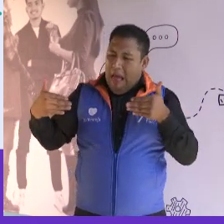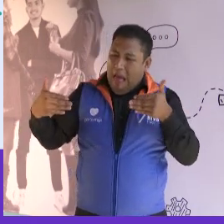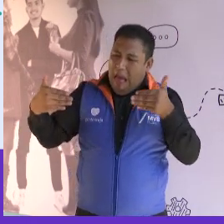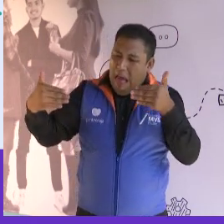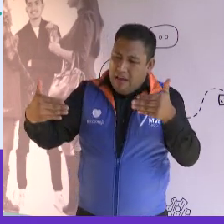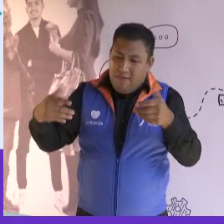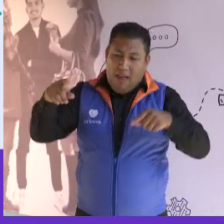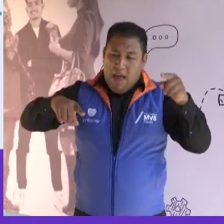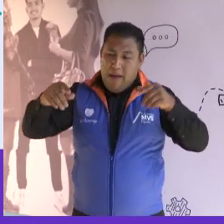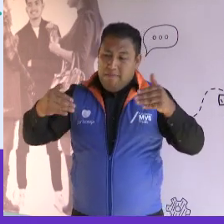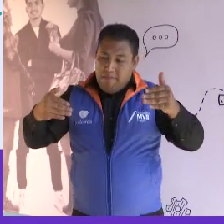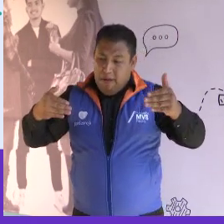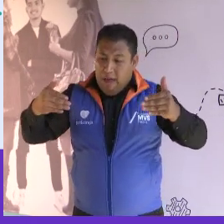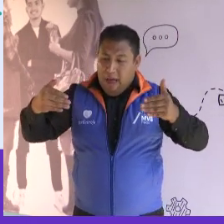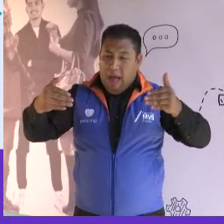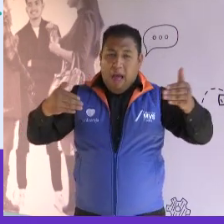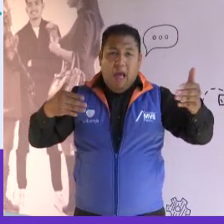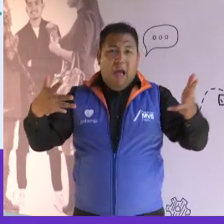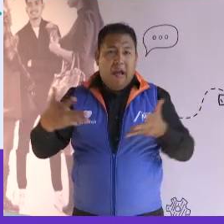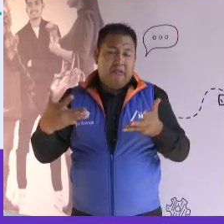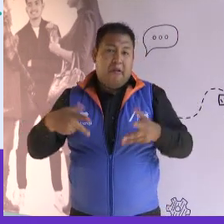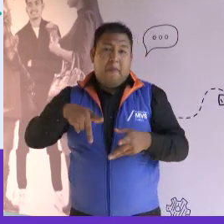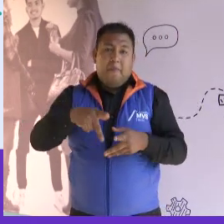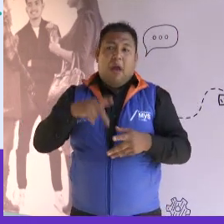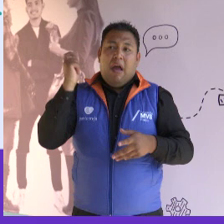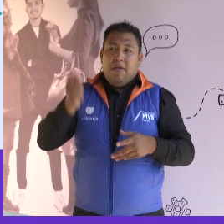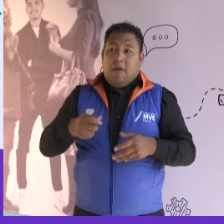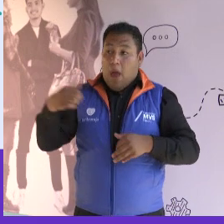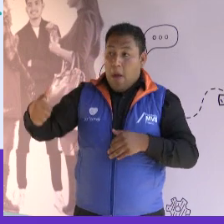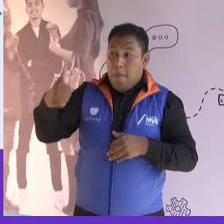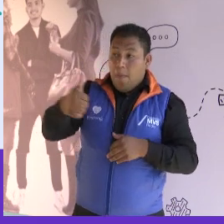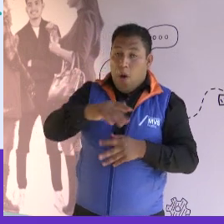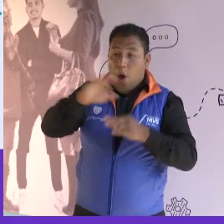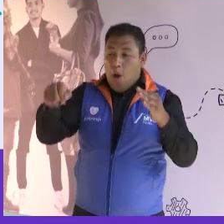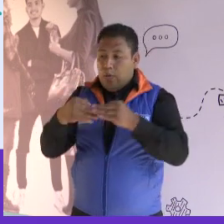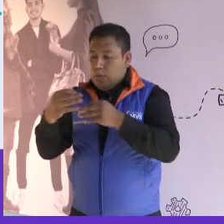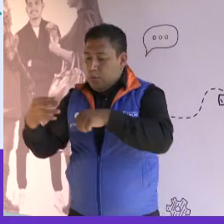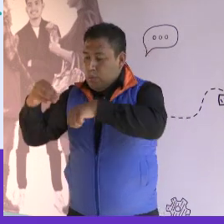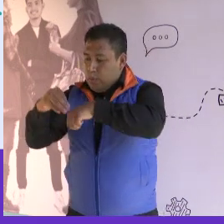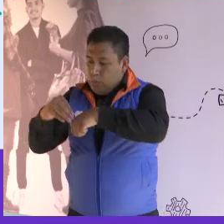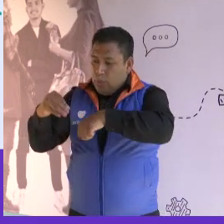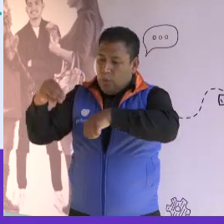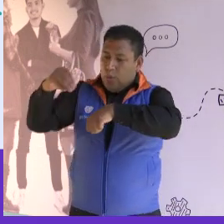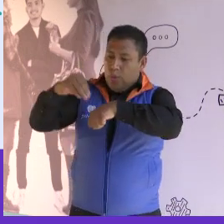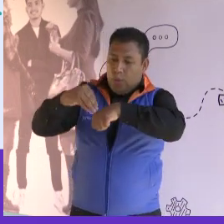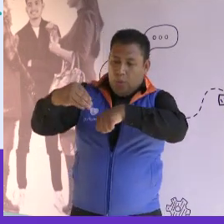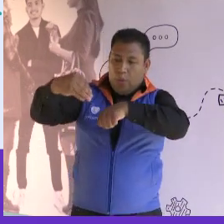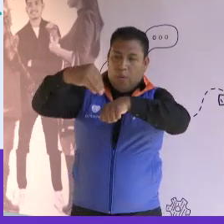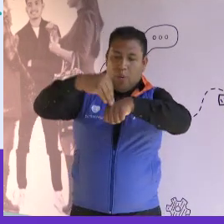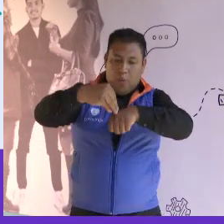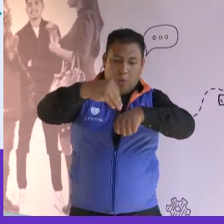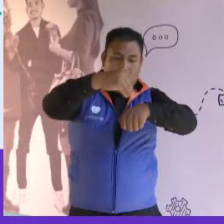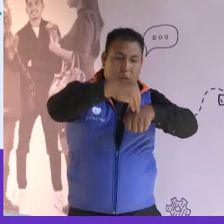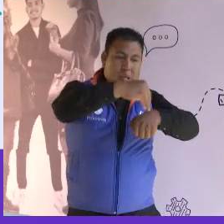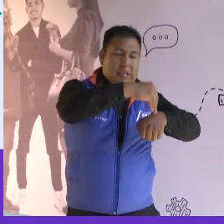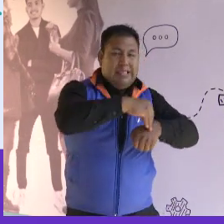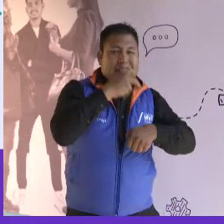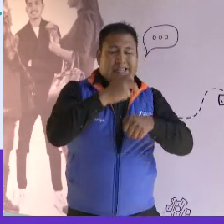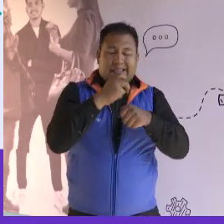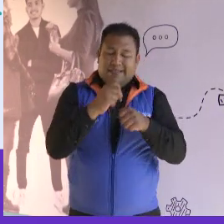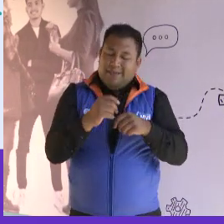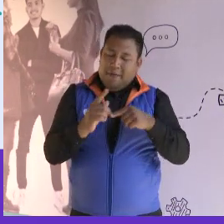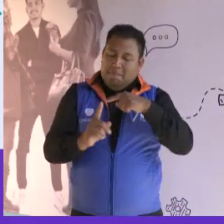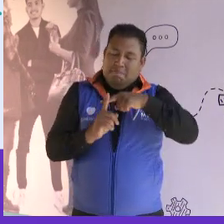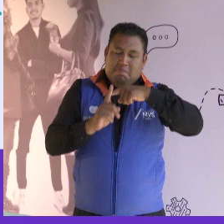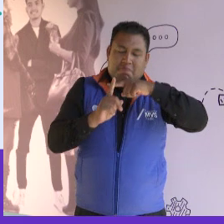saber manejar estas diferencias sin excluir me parece que puede ser relevante para lograr que funcione una